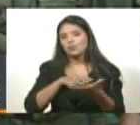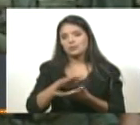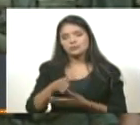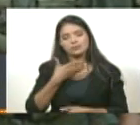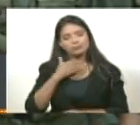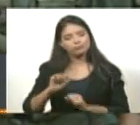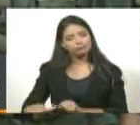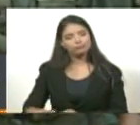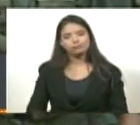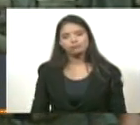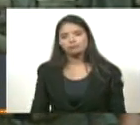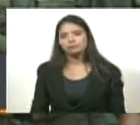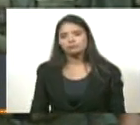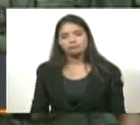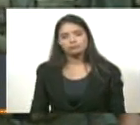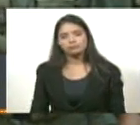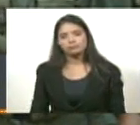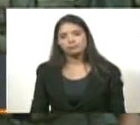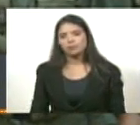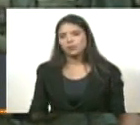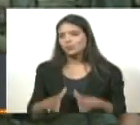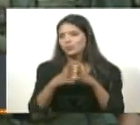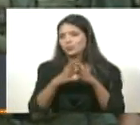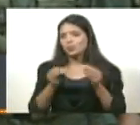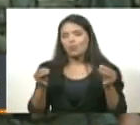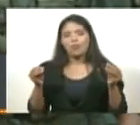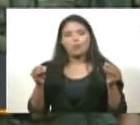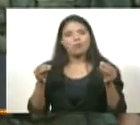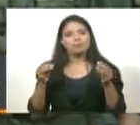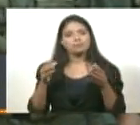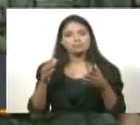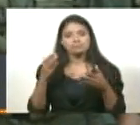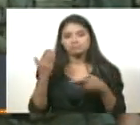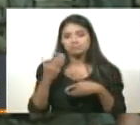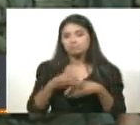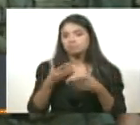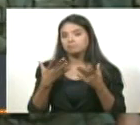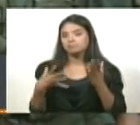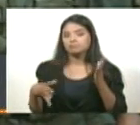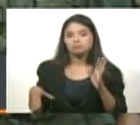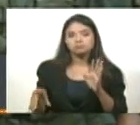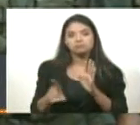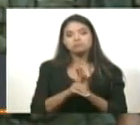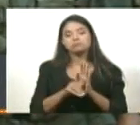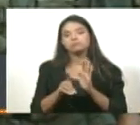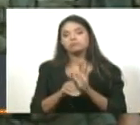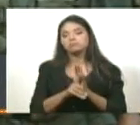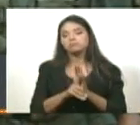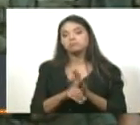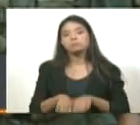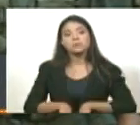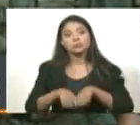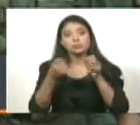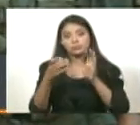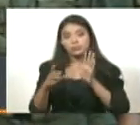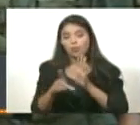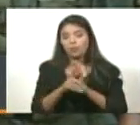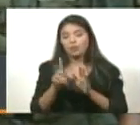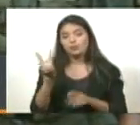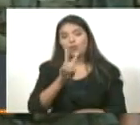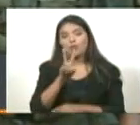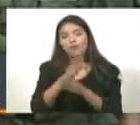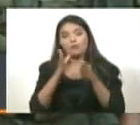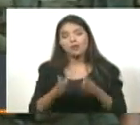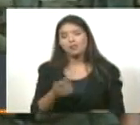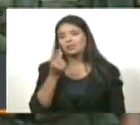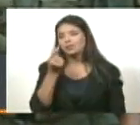violencia, todos esos actos que cercenan los derechos de los venezolanos y venezolanas.